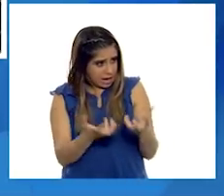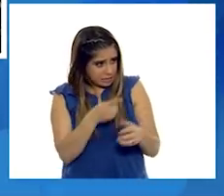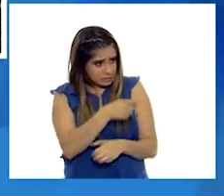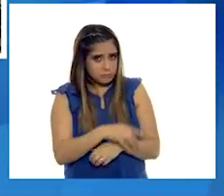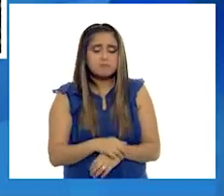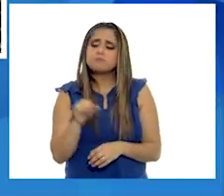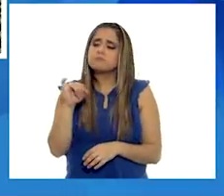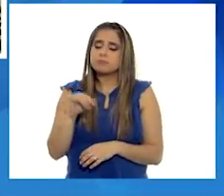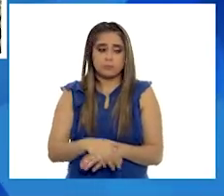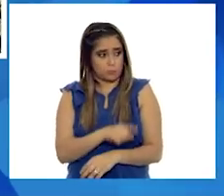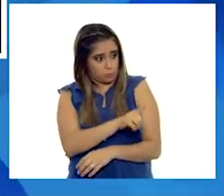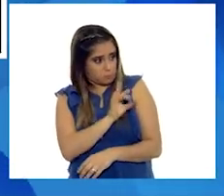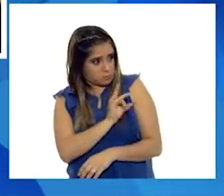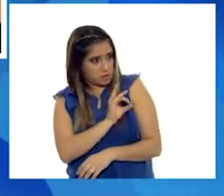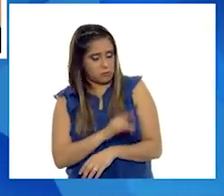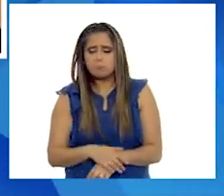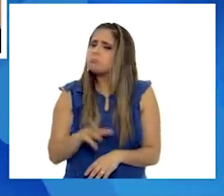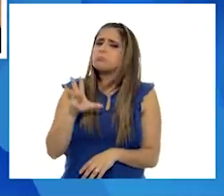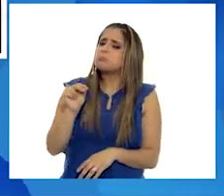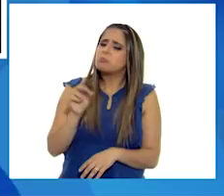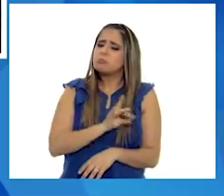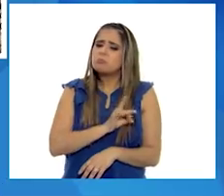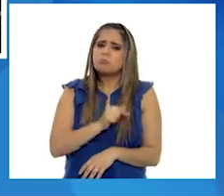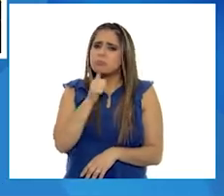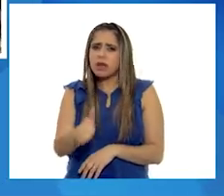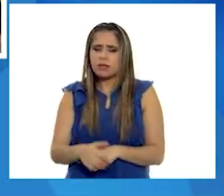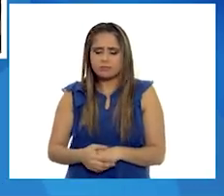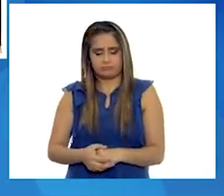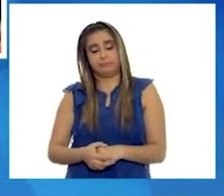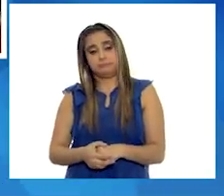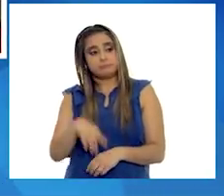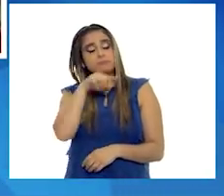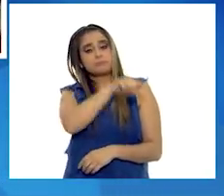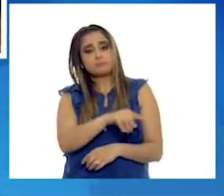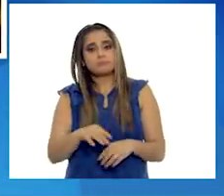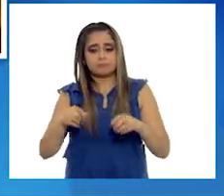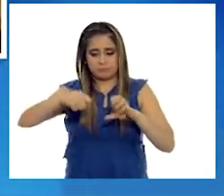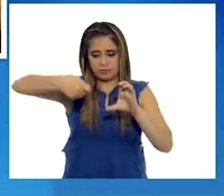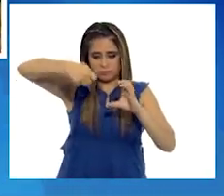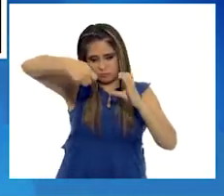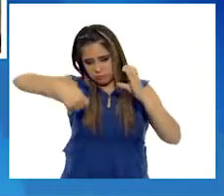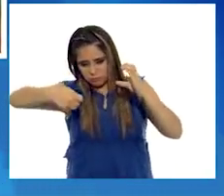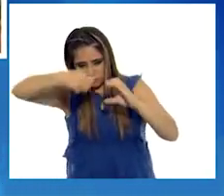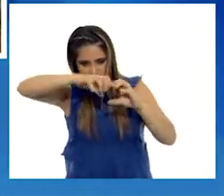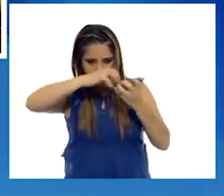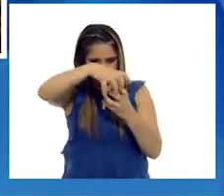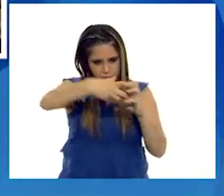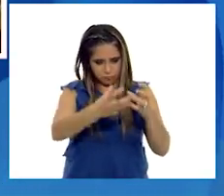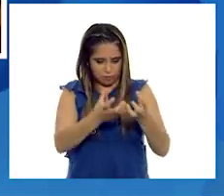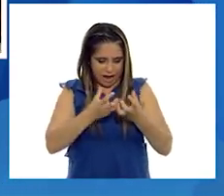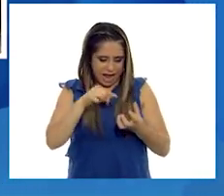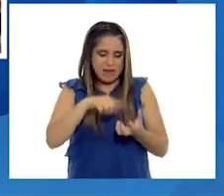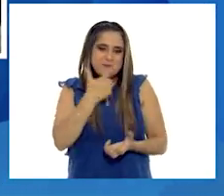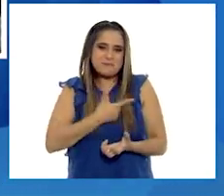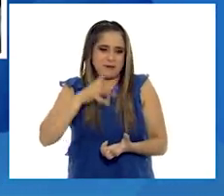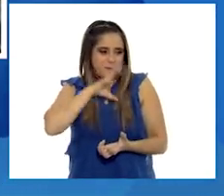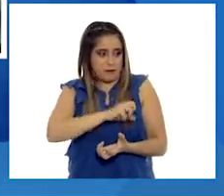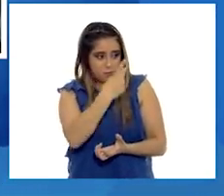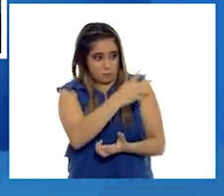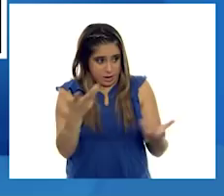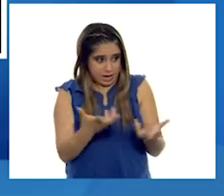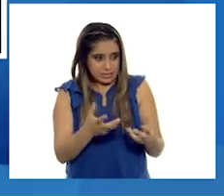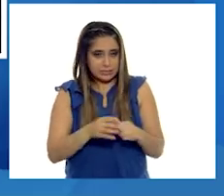¿nunca tuvo miedo? No, ¿Alguna vez hizo una figura para usted para darse gusto? sí.